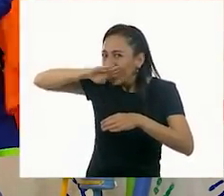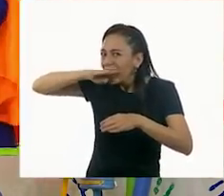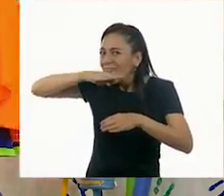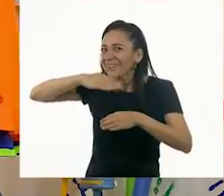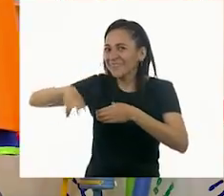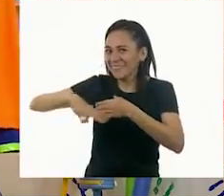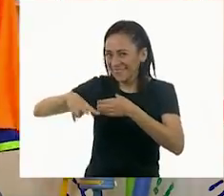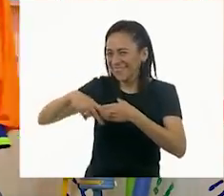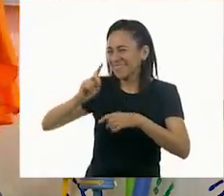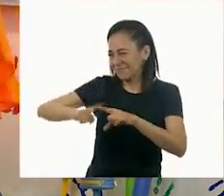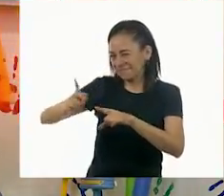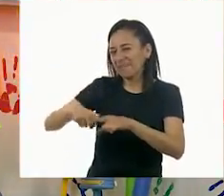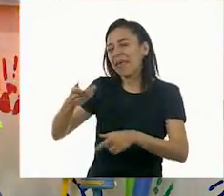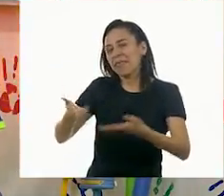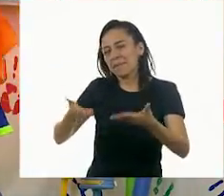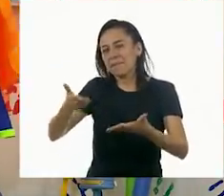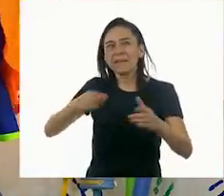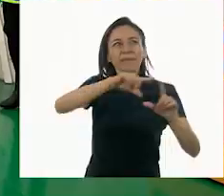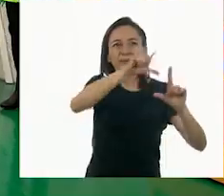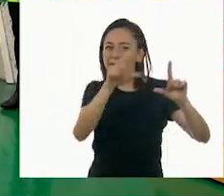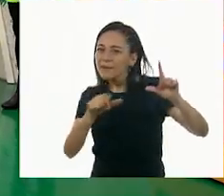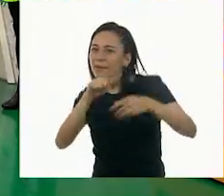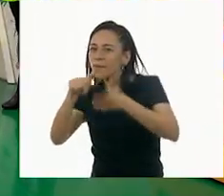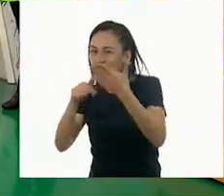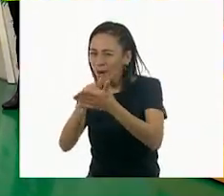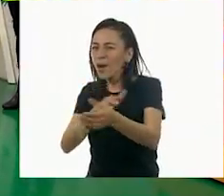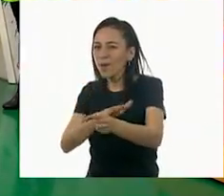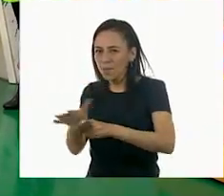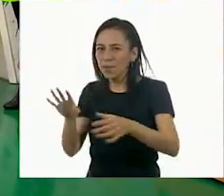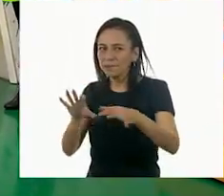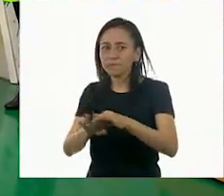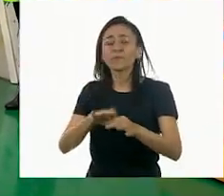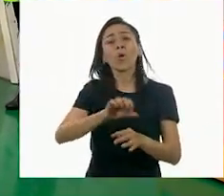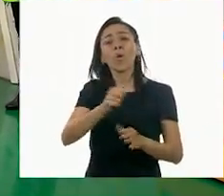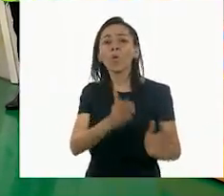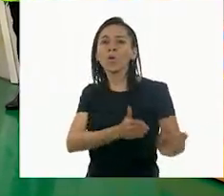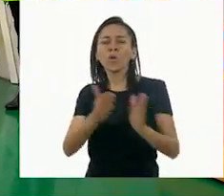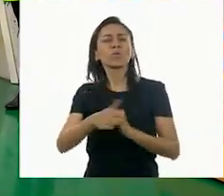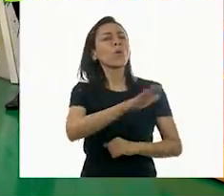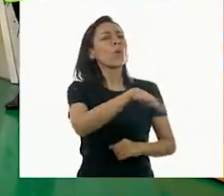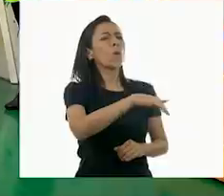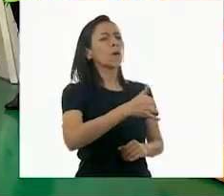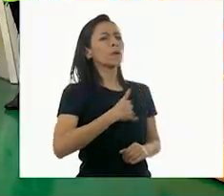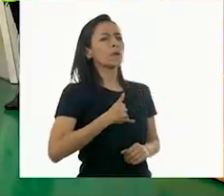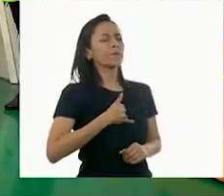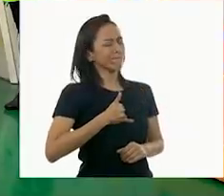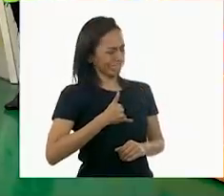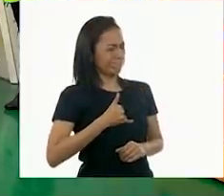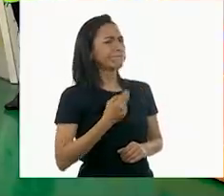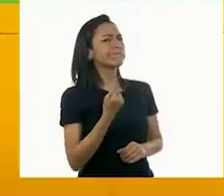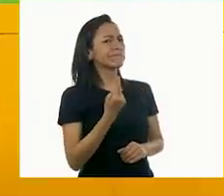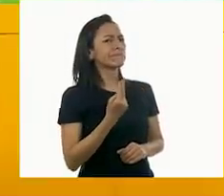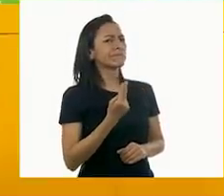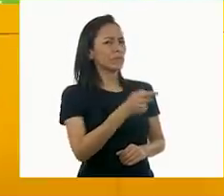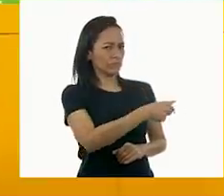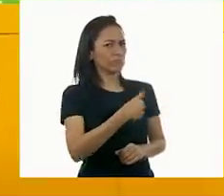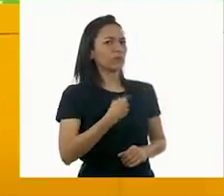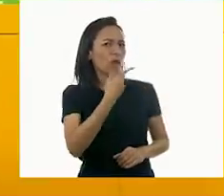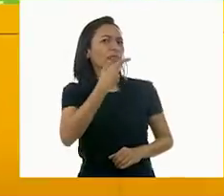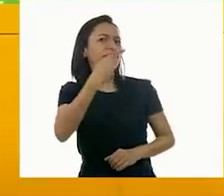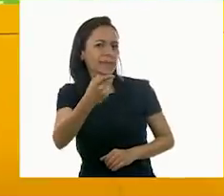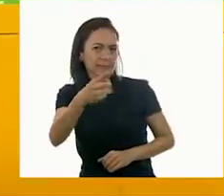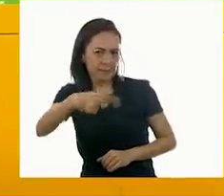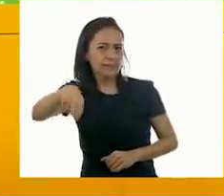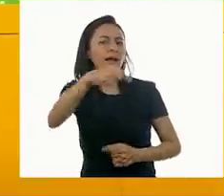vamos a continuar con el último grupo de nuestro plato. También es importante comentarles a los niños y niñas